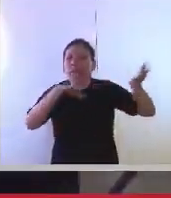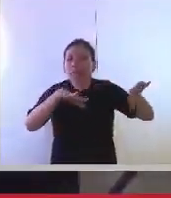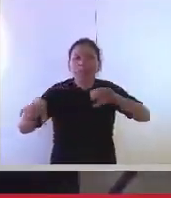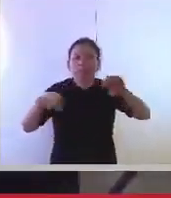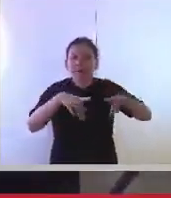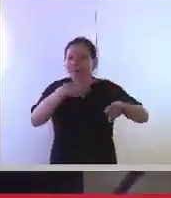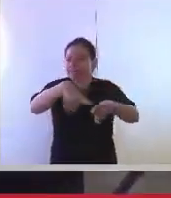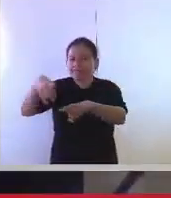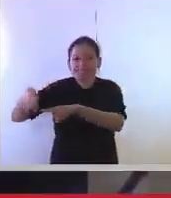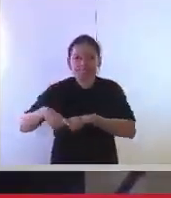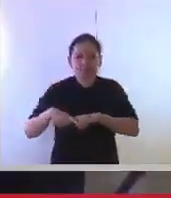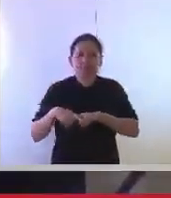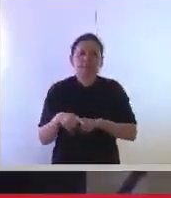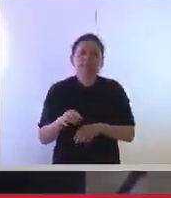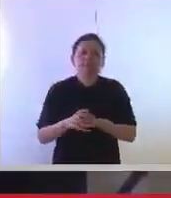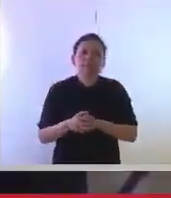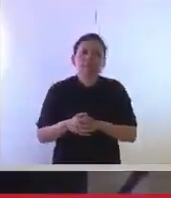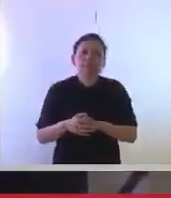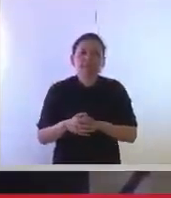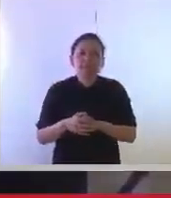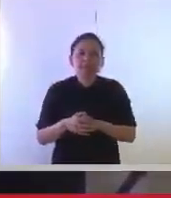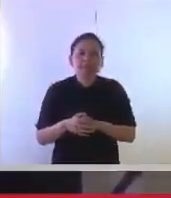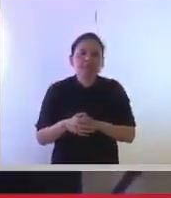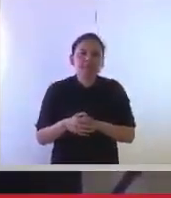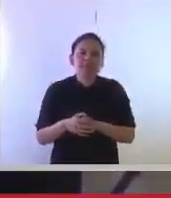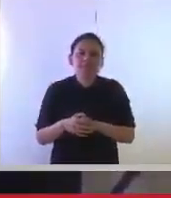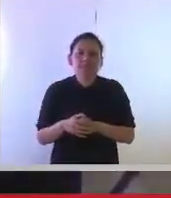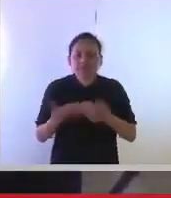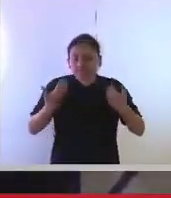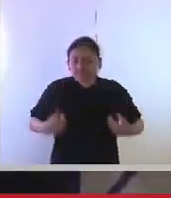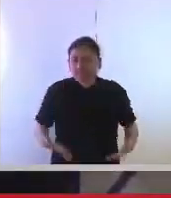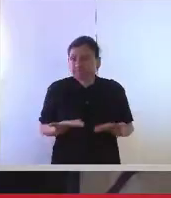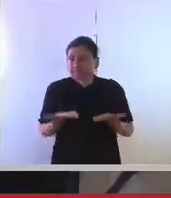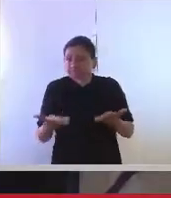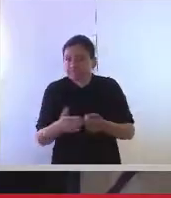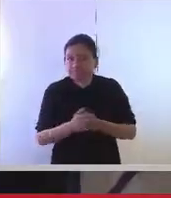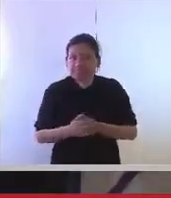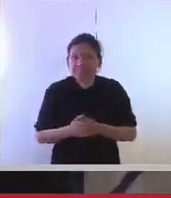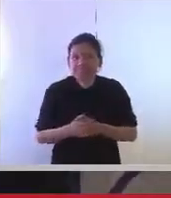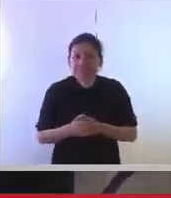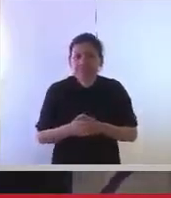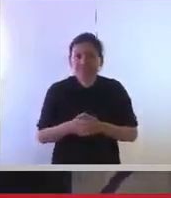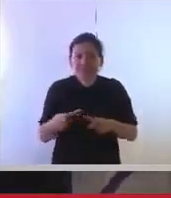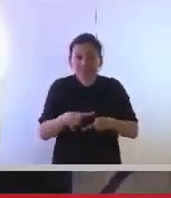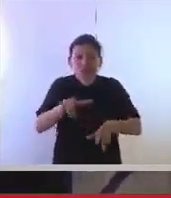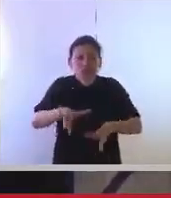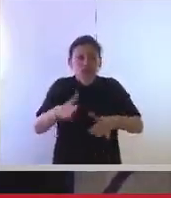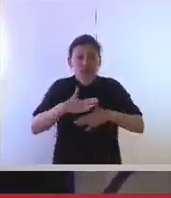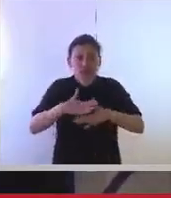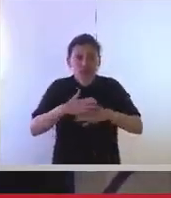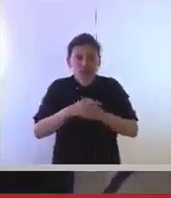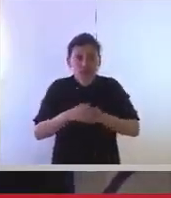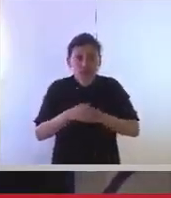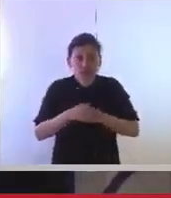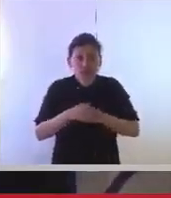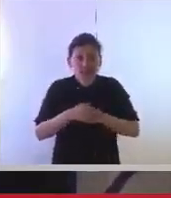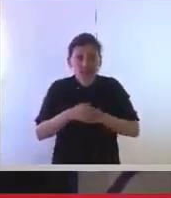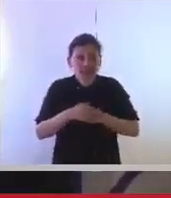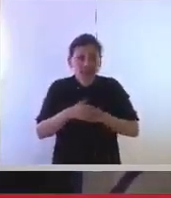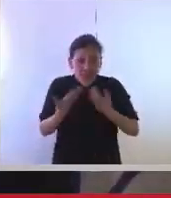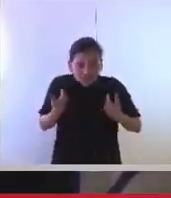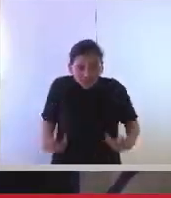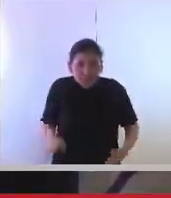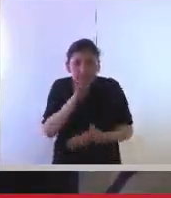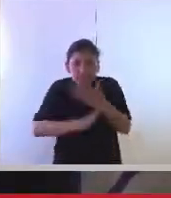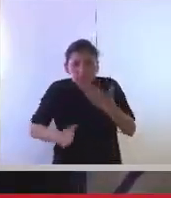están allí en nuestro país. De manera pues que un servidor más y la oficina de este su humilde